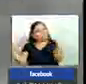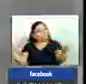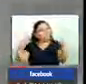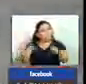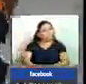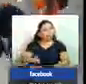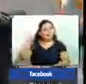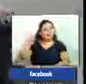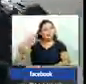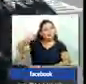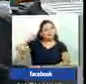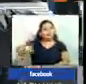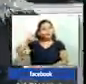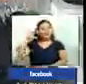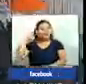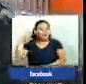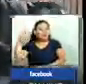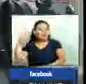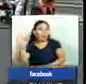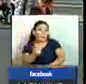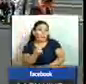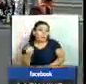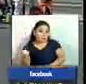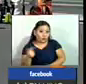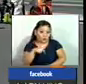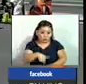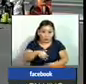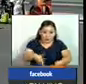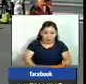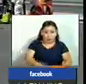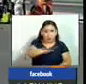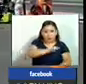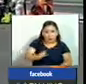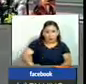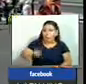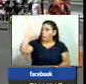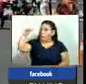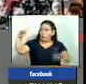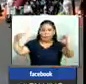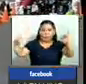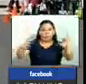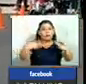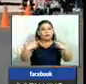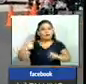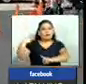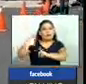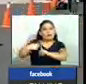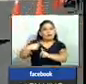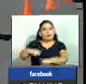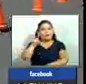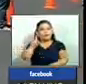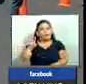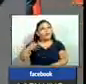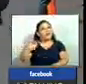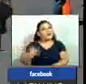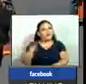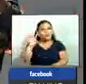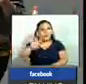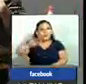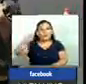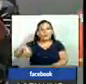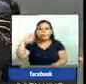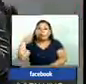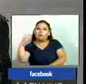de 2.500 salvadoreños que estaban atrapados en otros países pero cuando se aprobó el decreto 1 de abril se hablaba de 4.000 personas que se